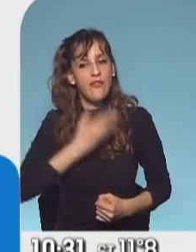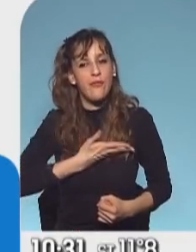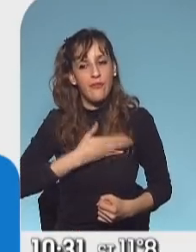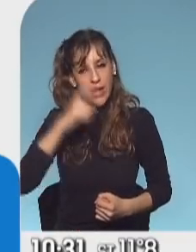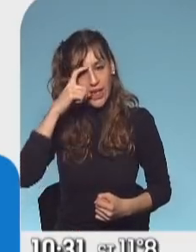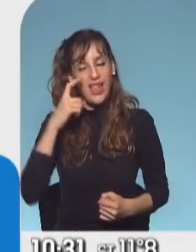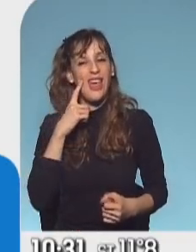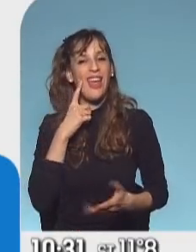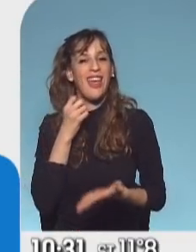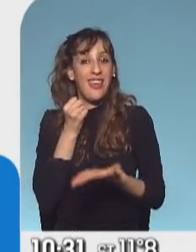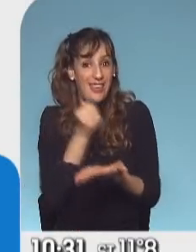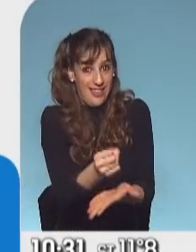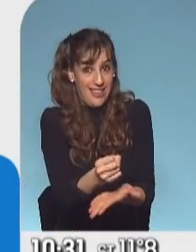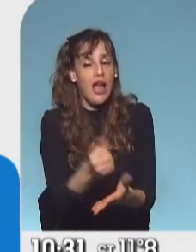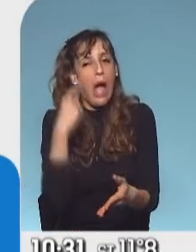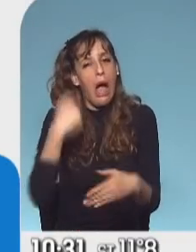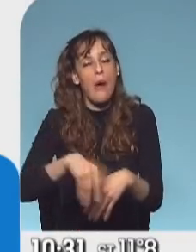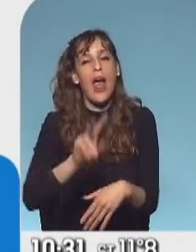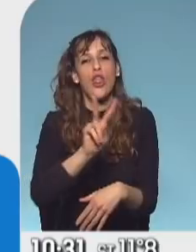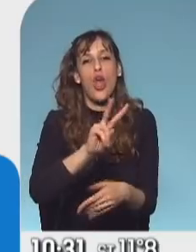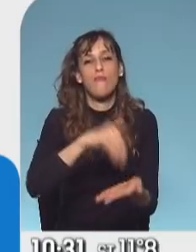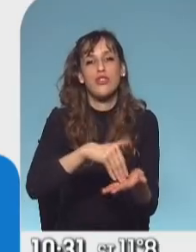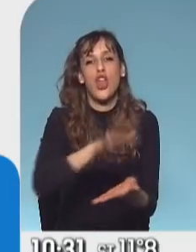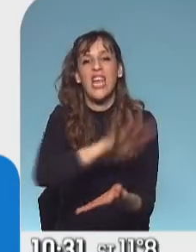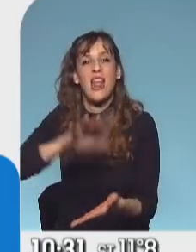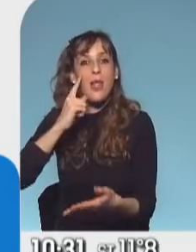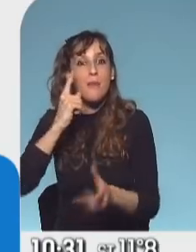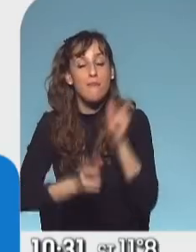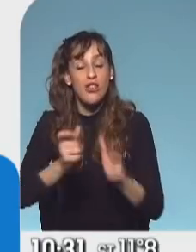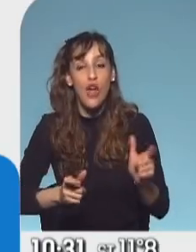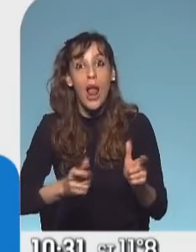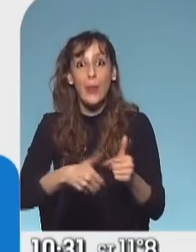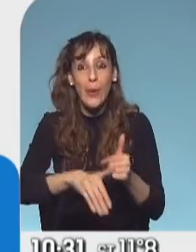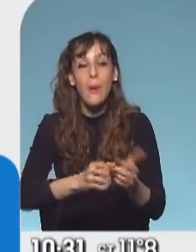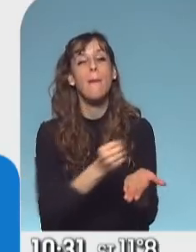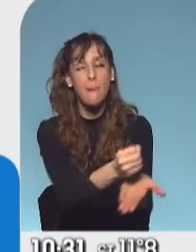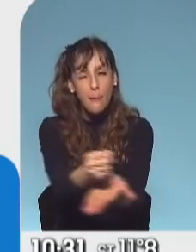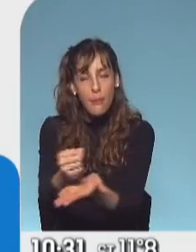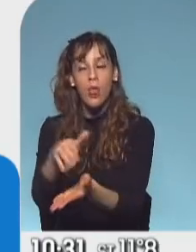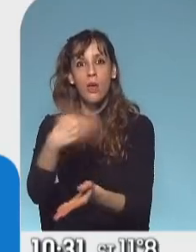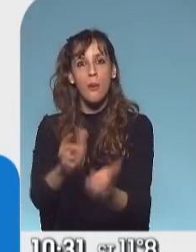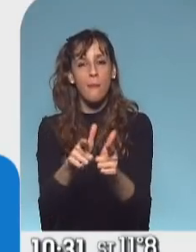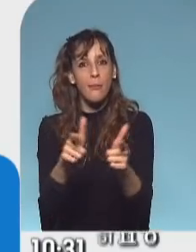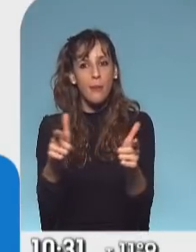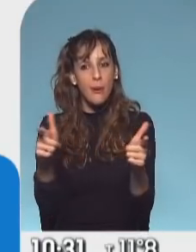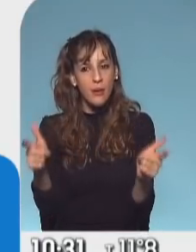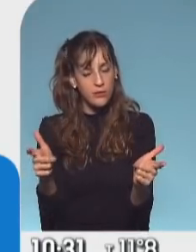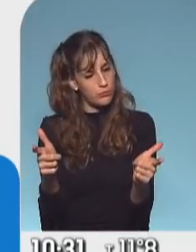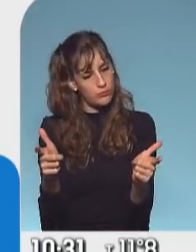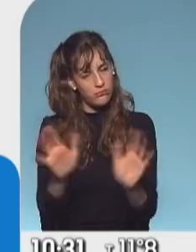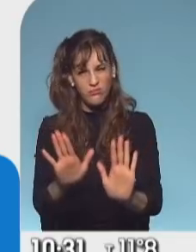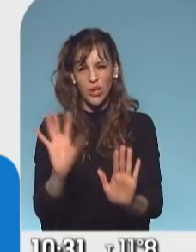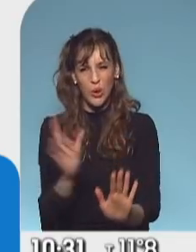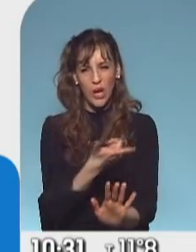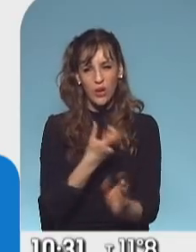2,5 millones de personas. Y de repente vimos que ese número crecía, crecía, crecía, y cuando veía que crecía decía, pero ¿cómo puede ser